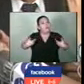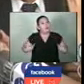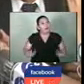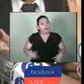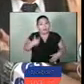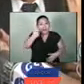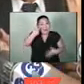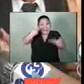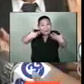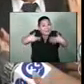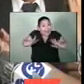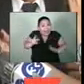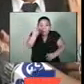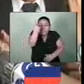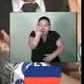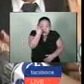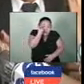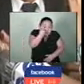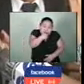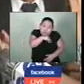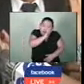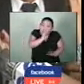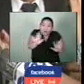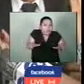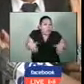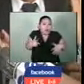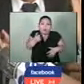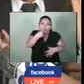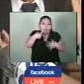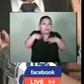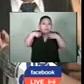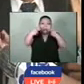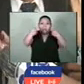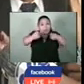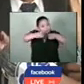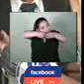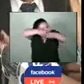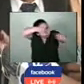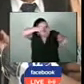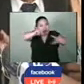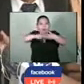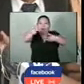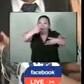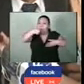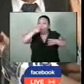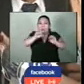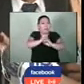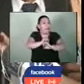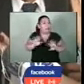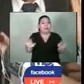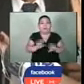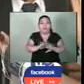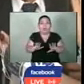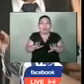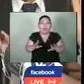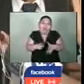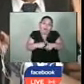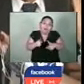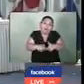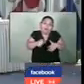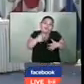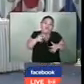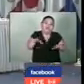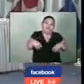han agotado las, digamos, posibilidades científicas, médicas, y la persona tiene la